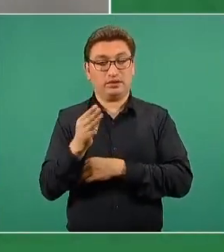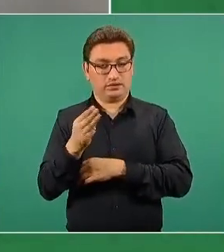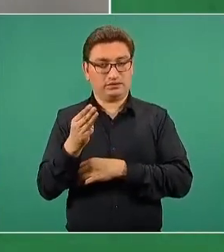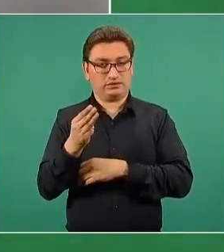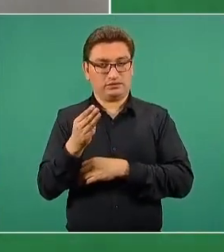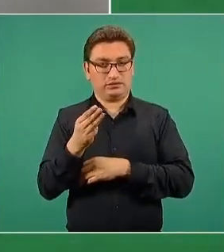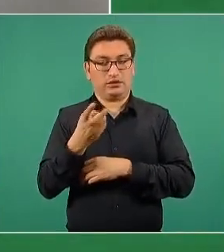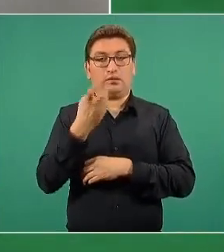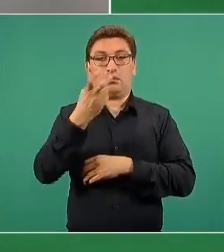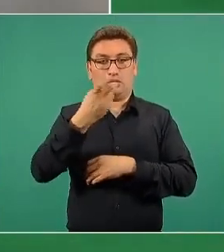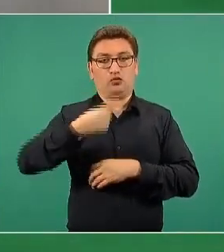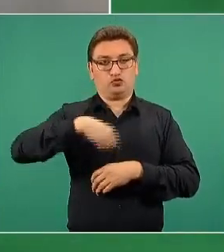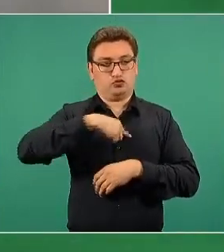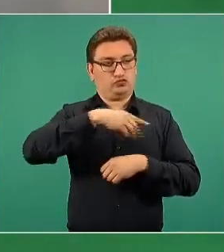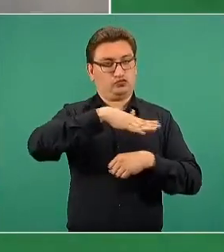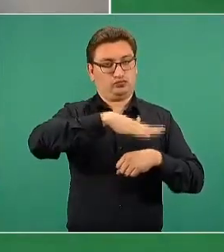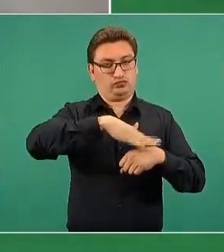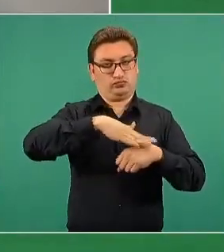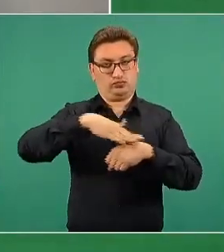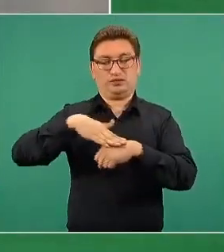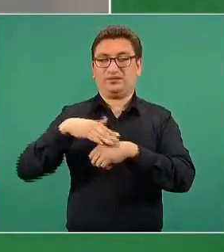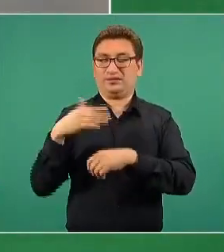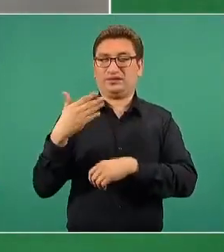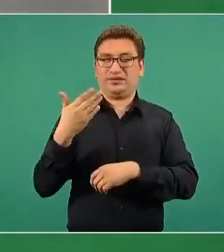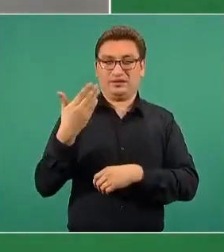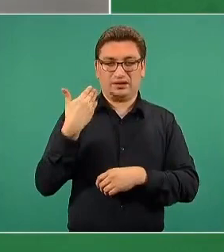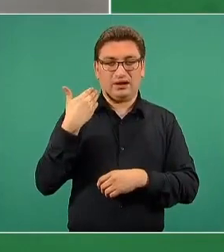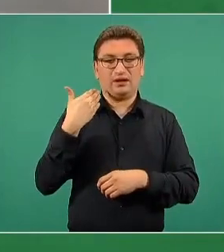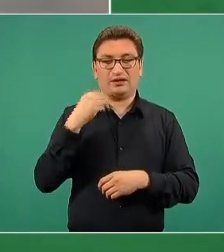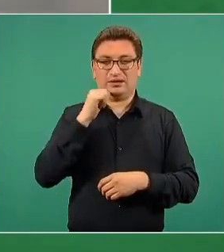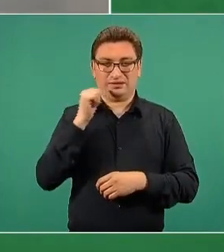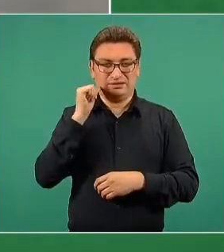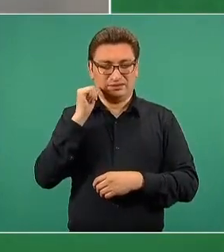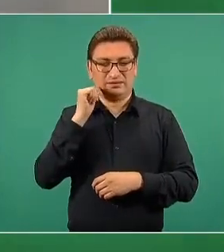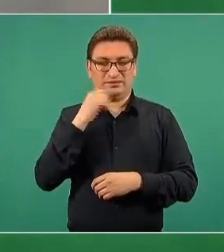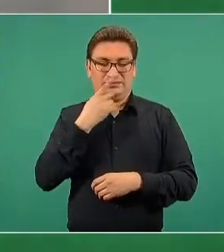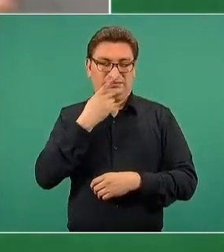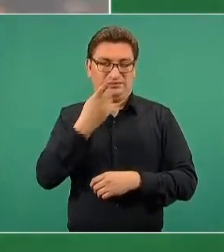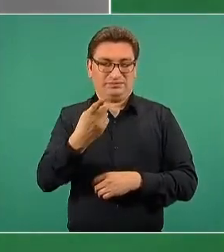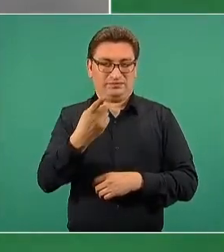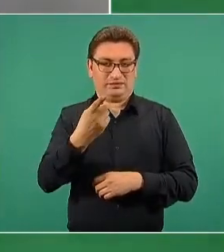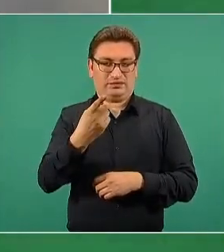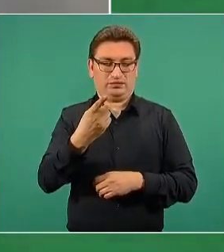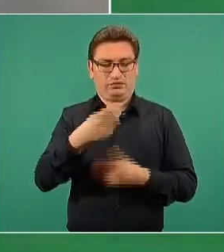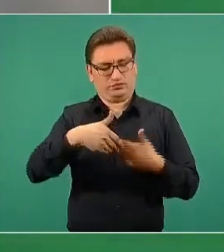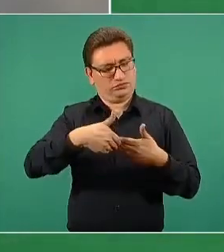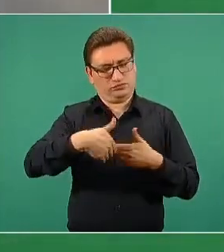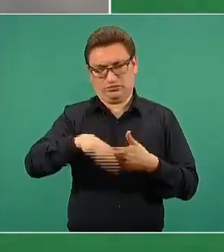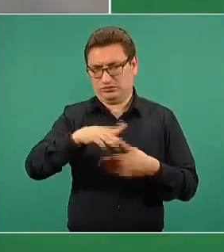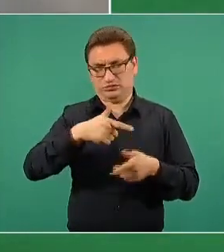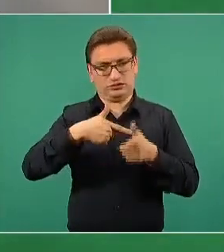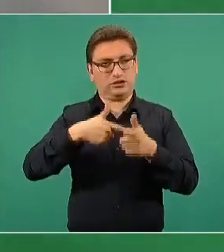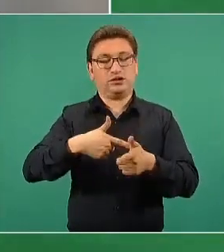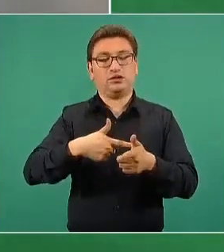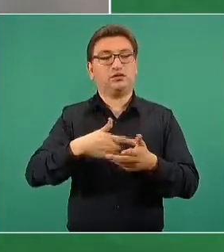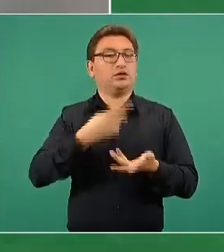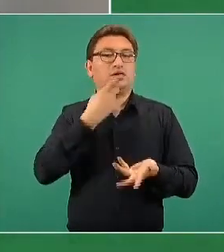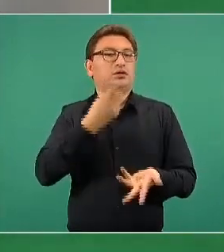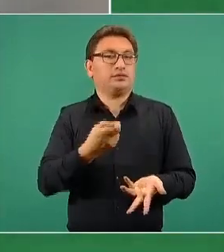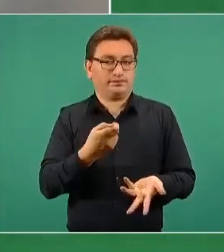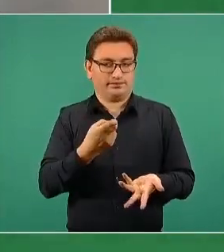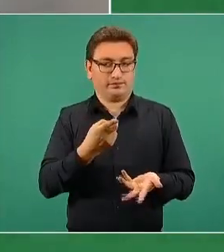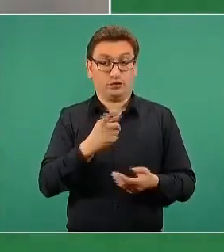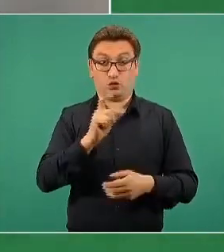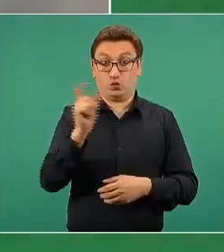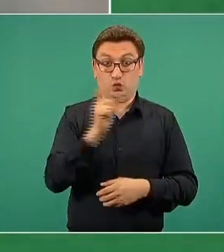llamado que hemos hecho, que comenté ayer y que seguiremos comentando, es que